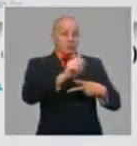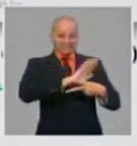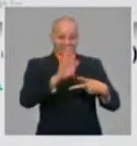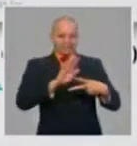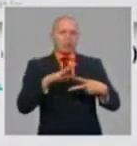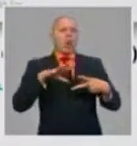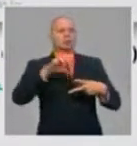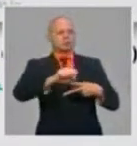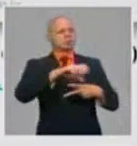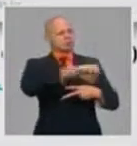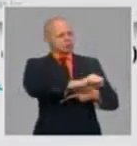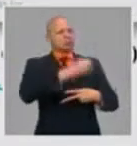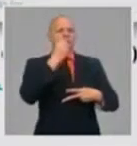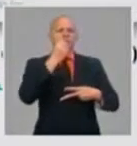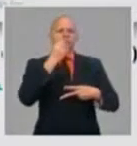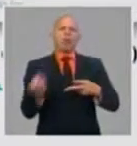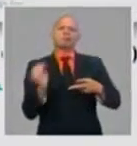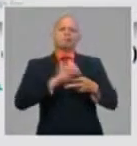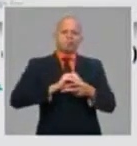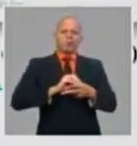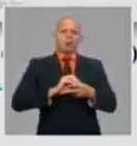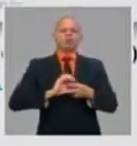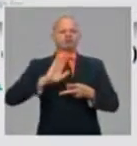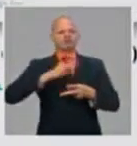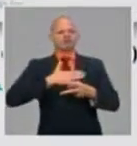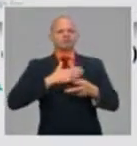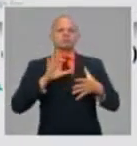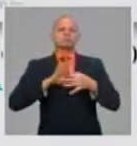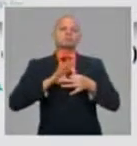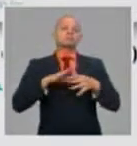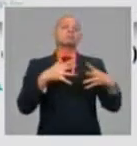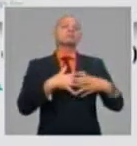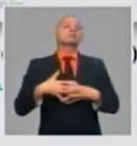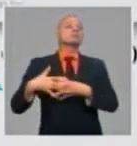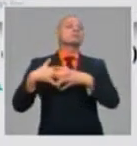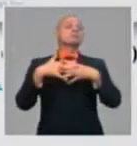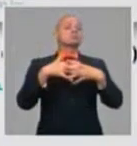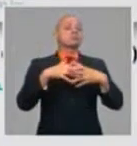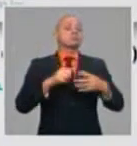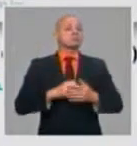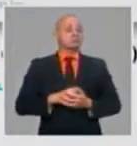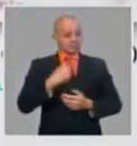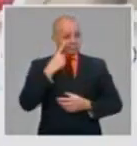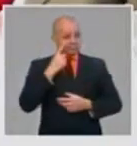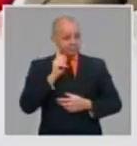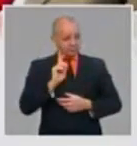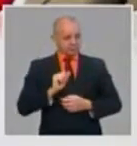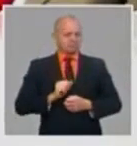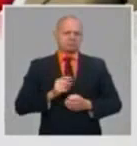uno o más, escribió William Crystal. Continuamos.